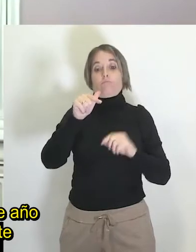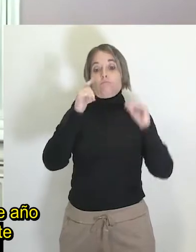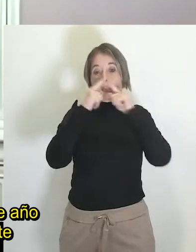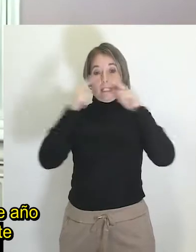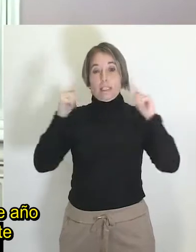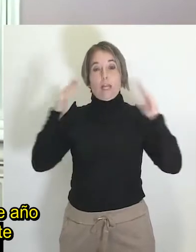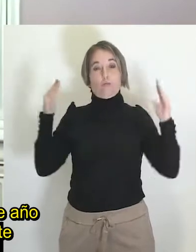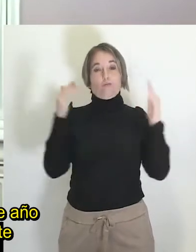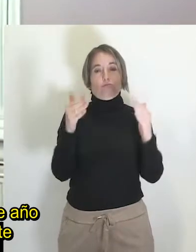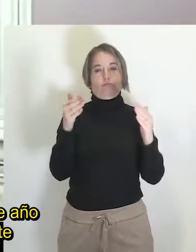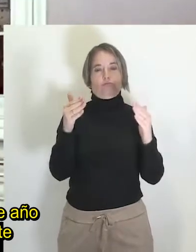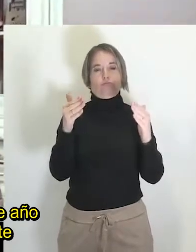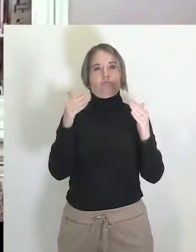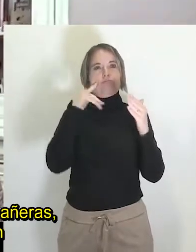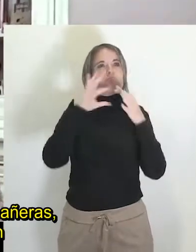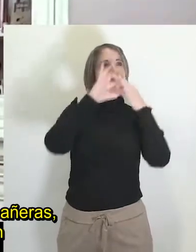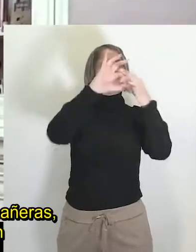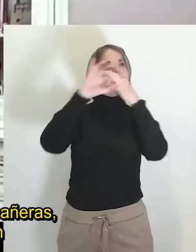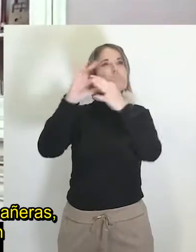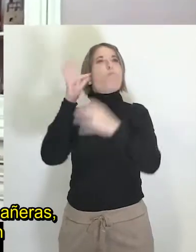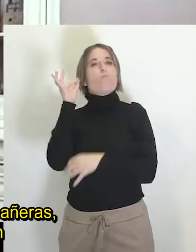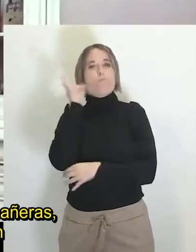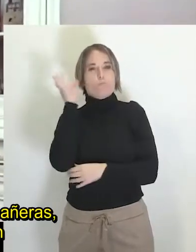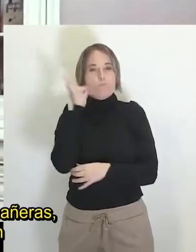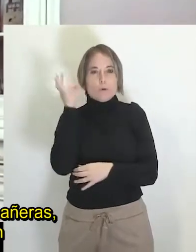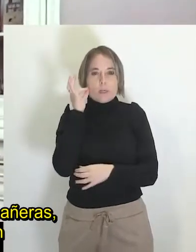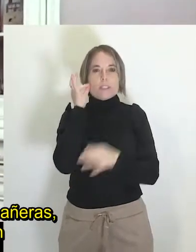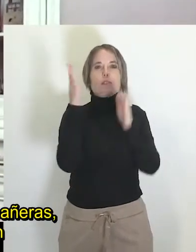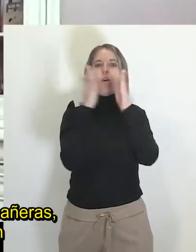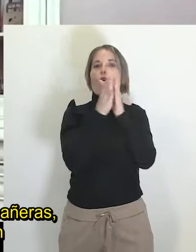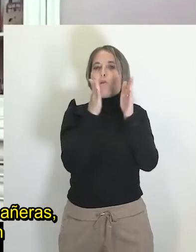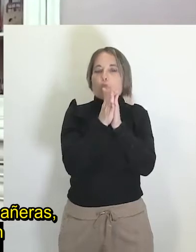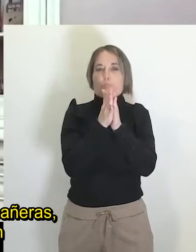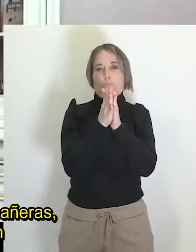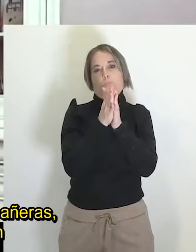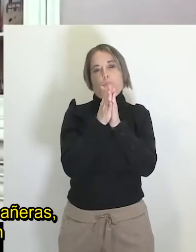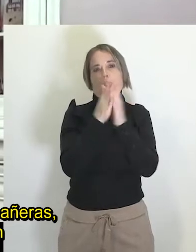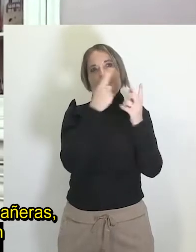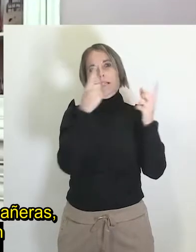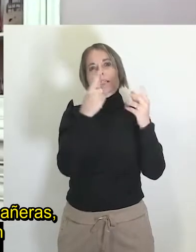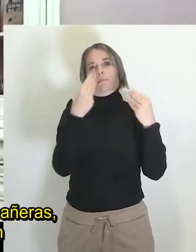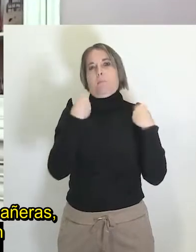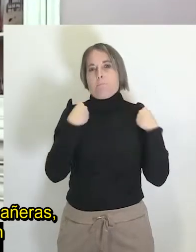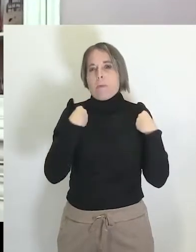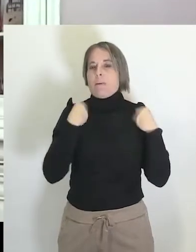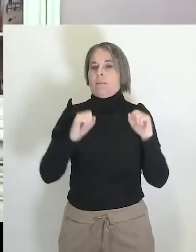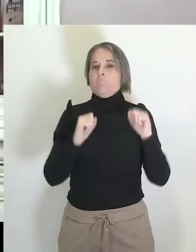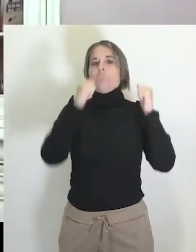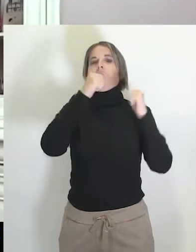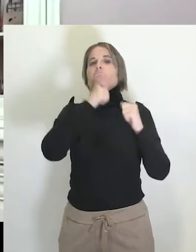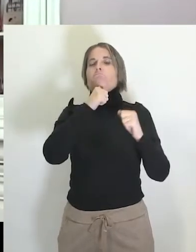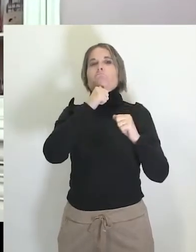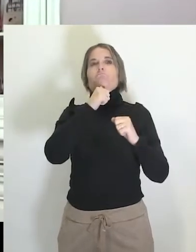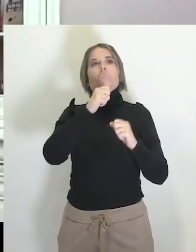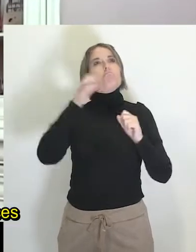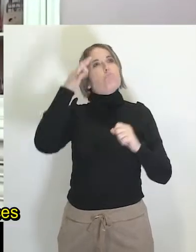Handi de este año se va a acercar precisamente a realidades de mujeres, de compañeras que viven y que sobreviven en pueblos